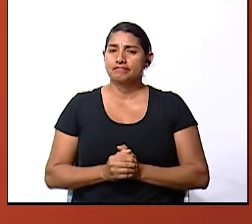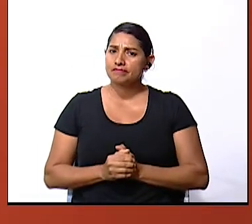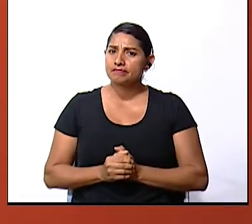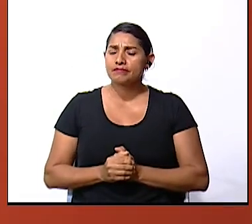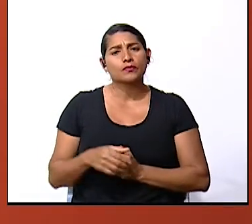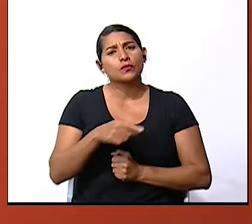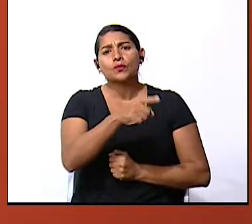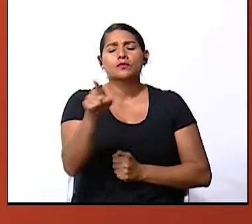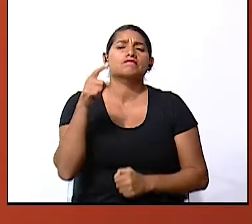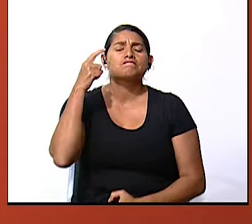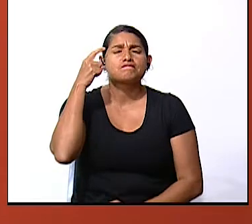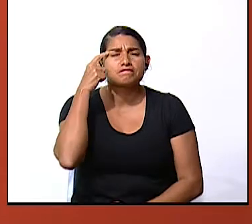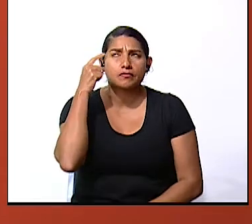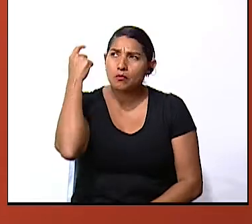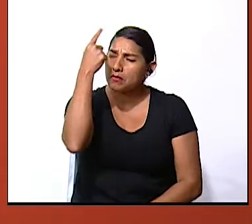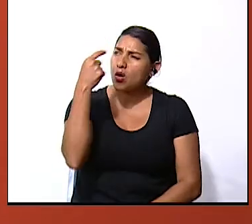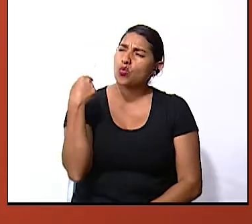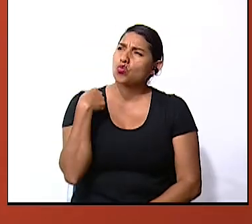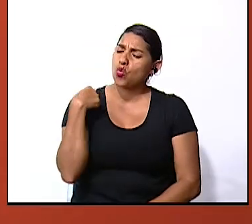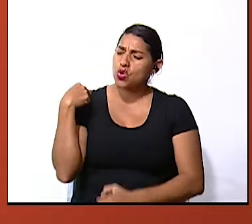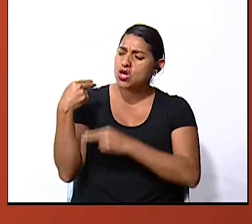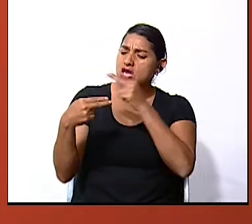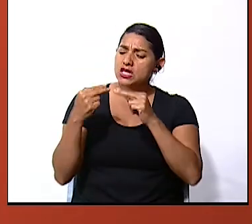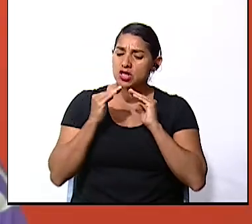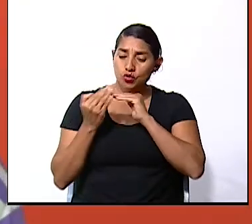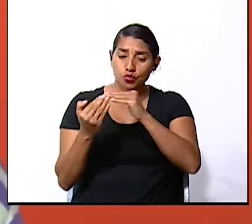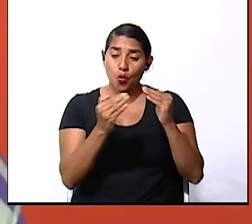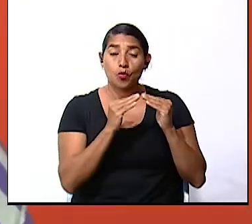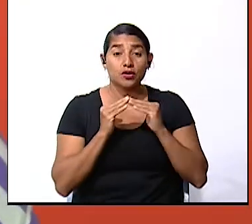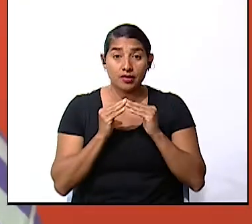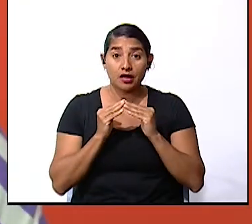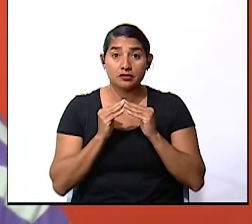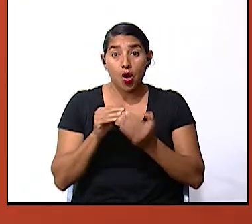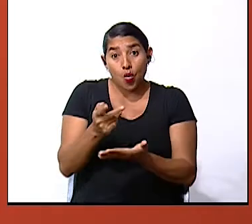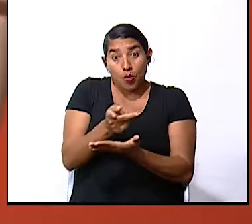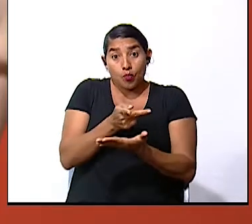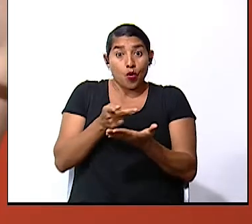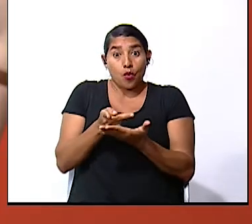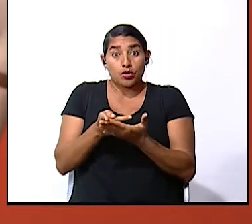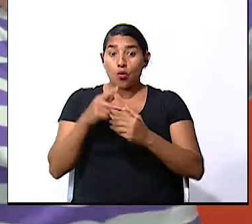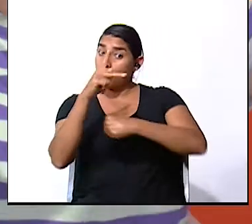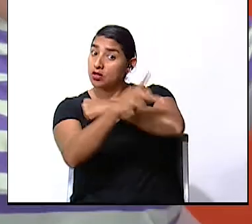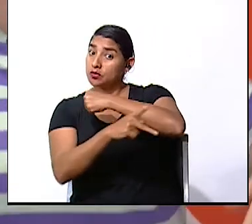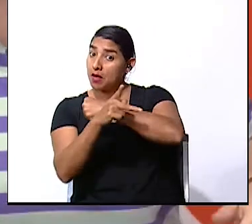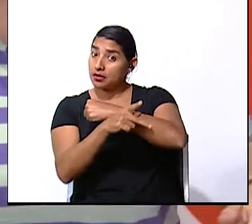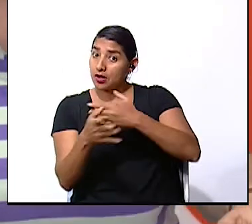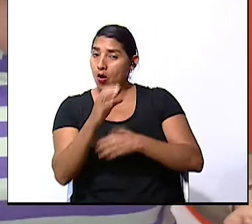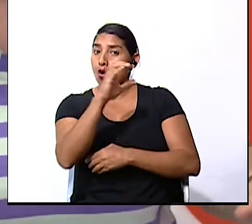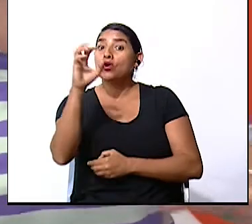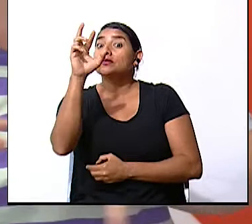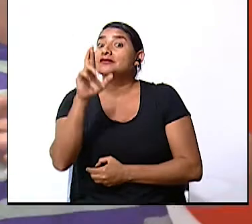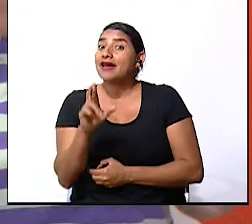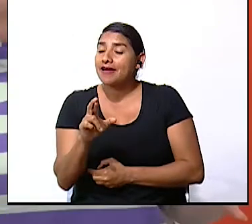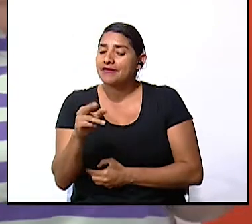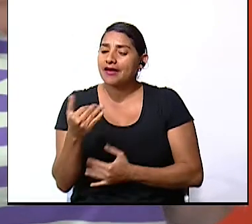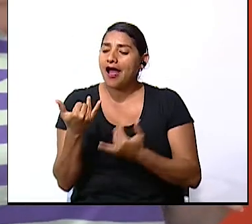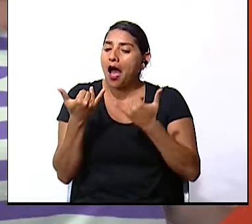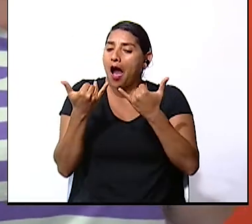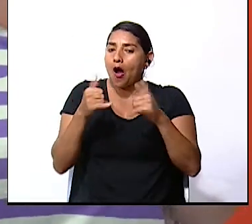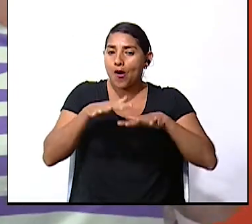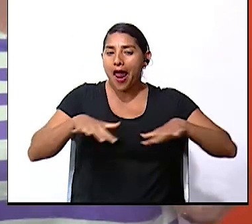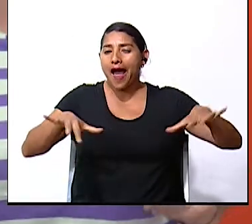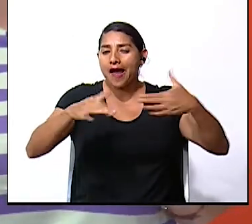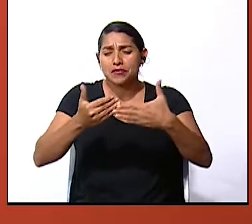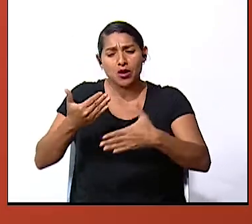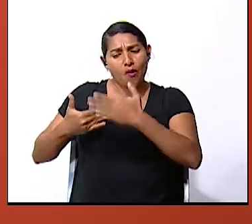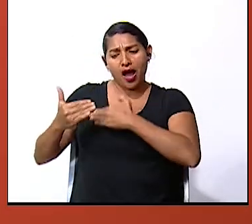¿Se han preguntado cuál ha sido la historia de su comunidad y su provincia o de su país? Costa Rica no siempre fue